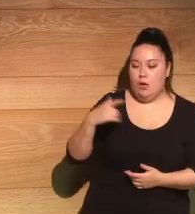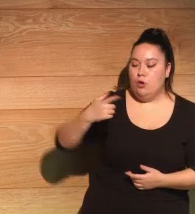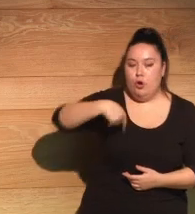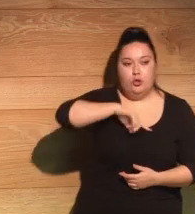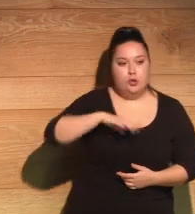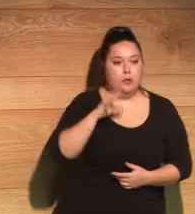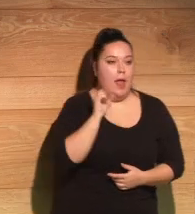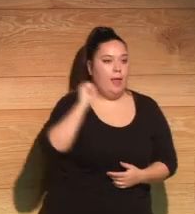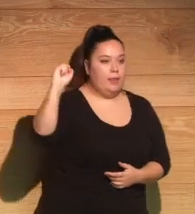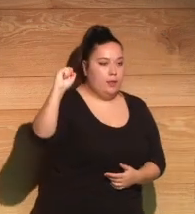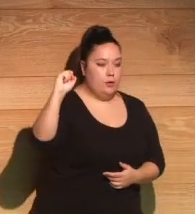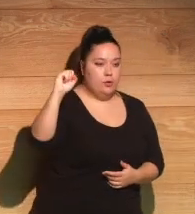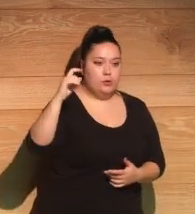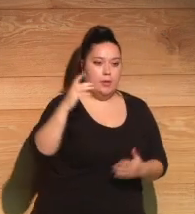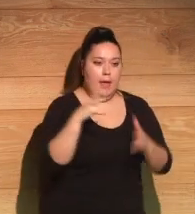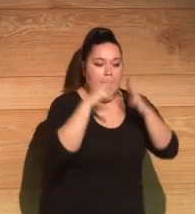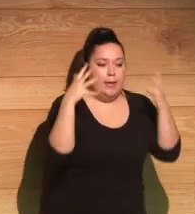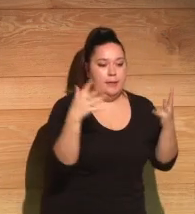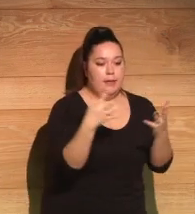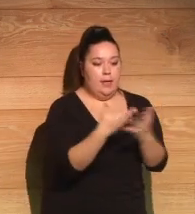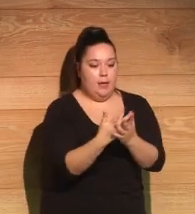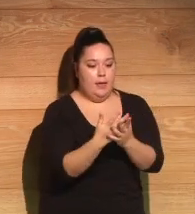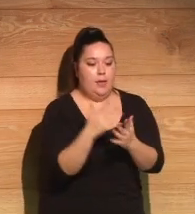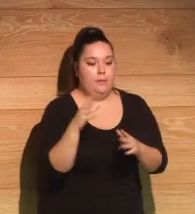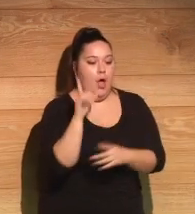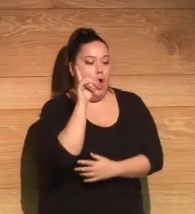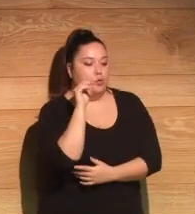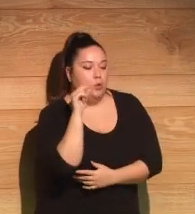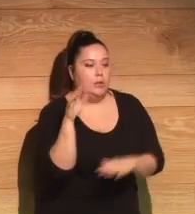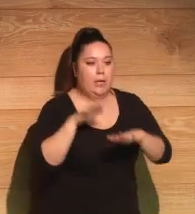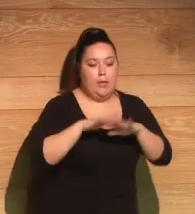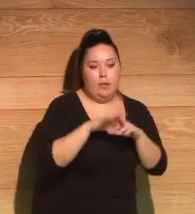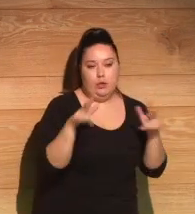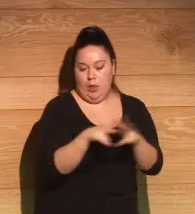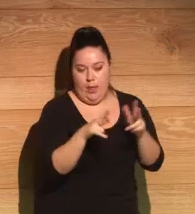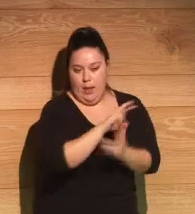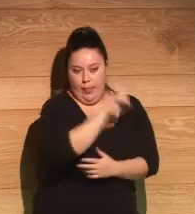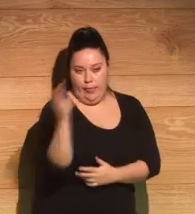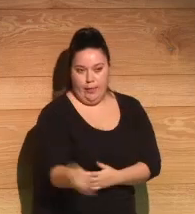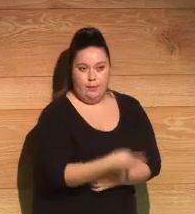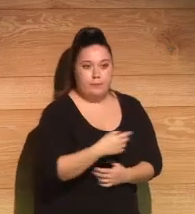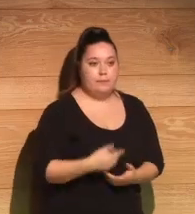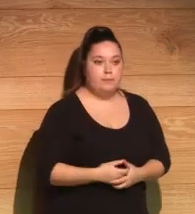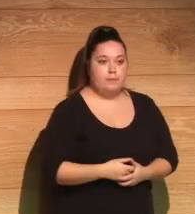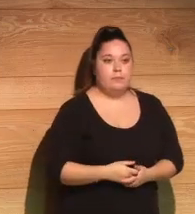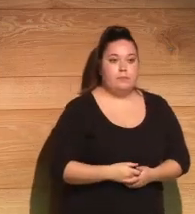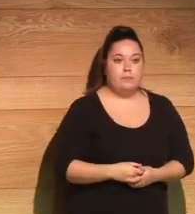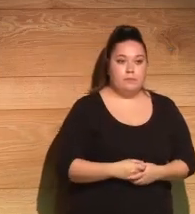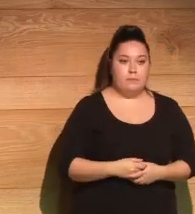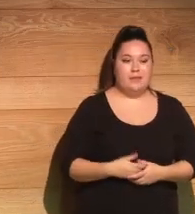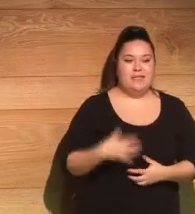a las redes sociales que tenemos, o adictos en el sentido que produce ese estado de